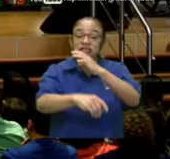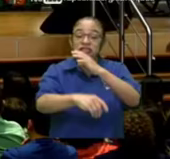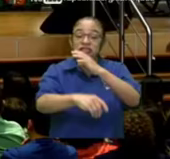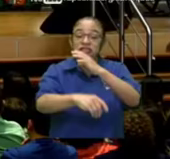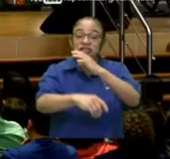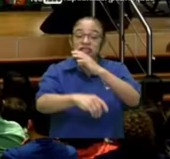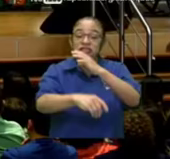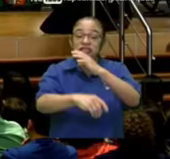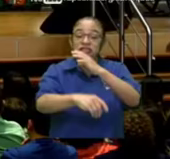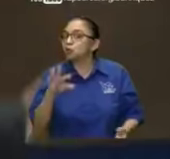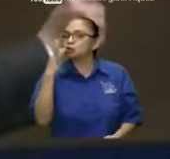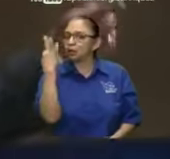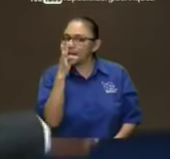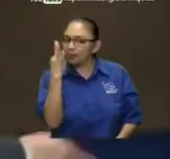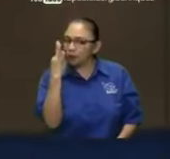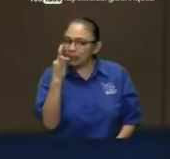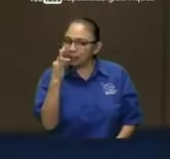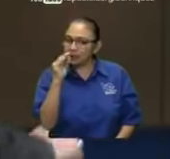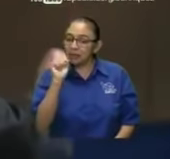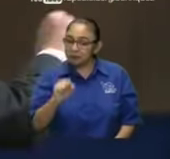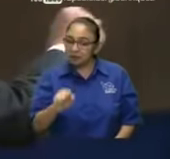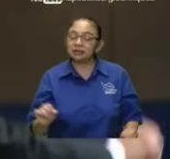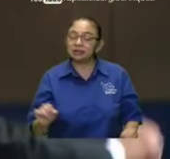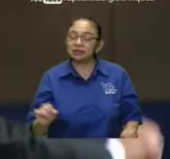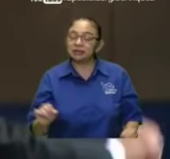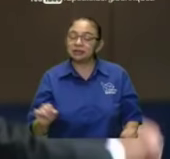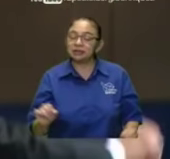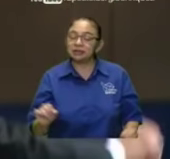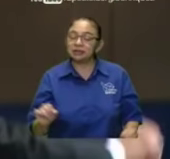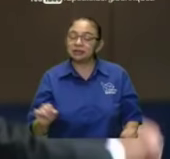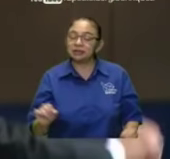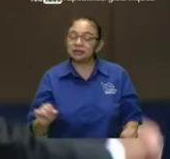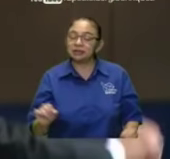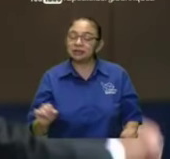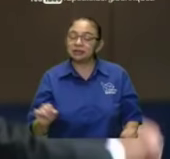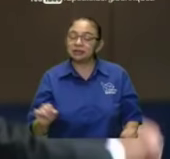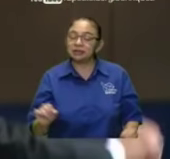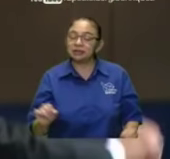mujeres. Y si le iba a contar la historia de 12 años,